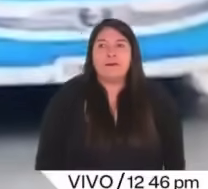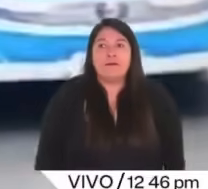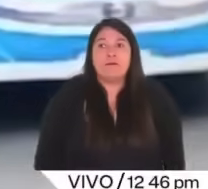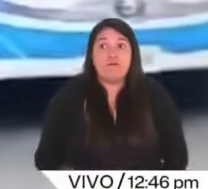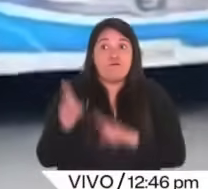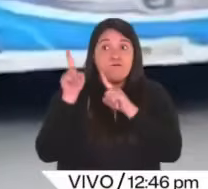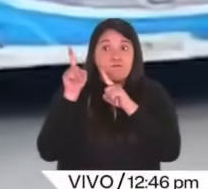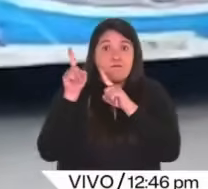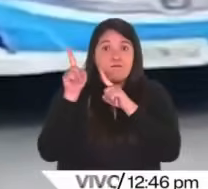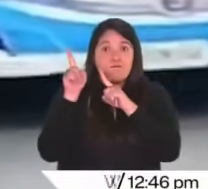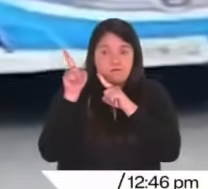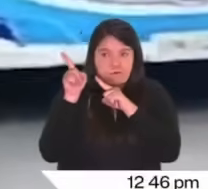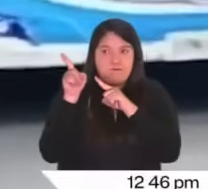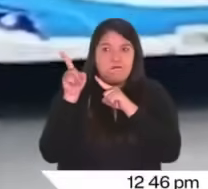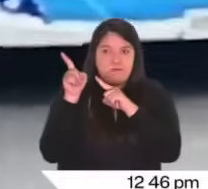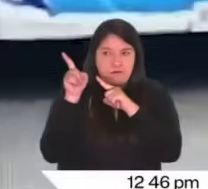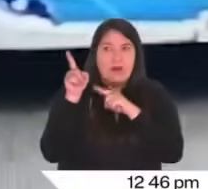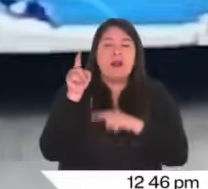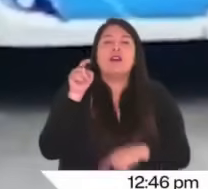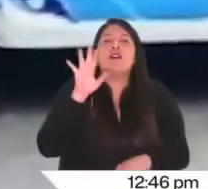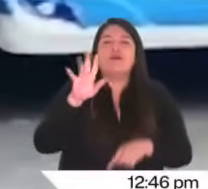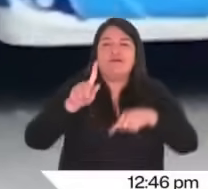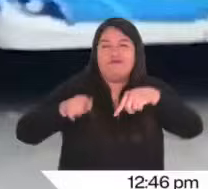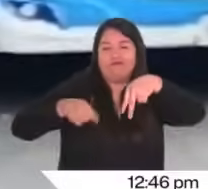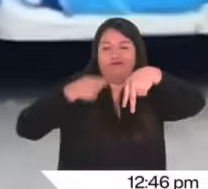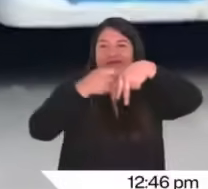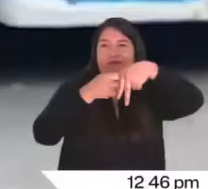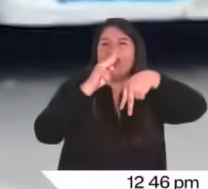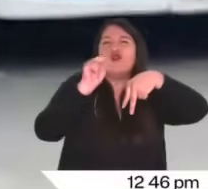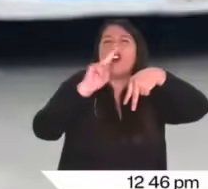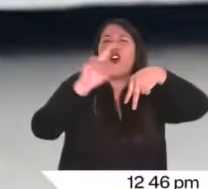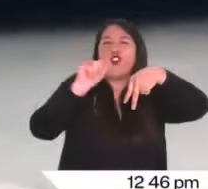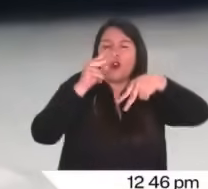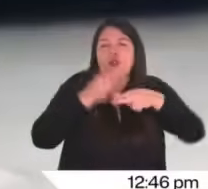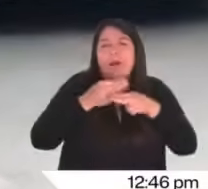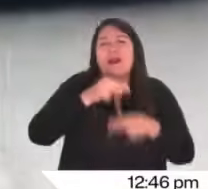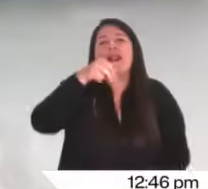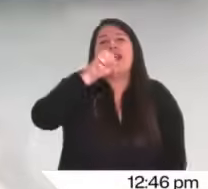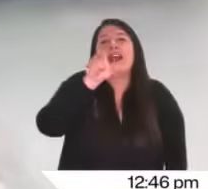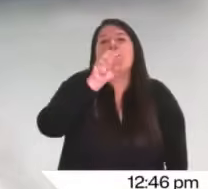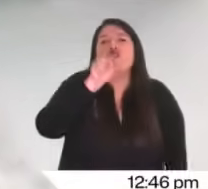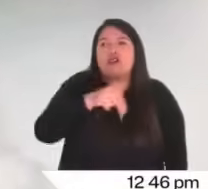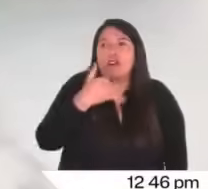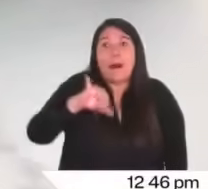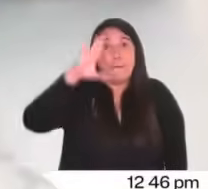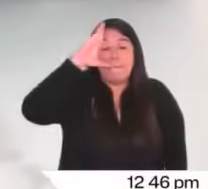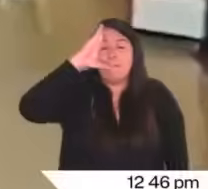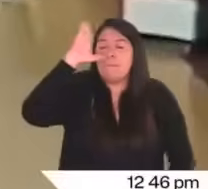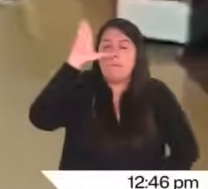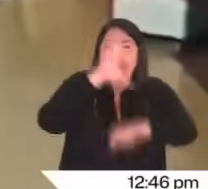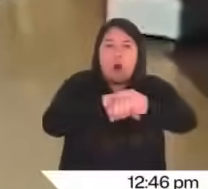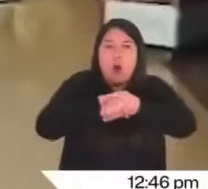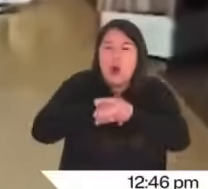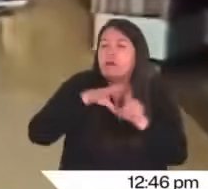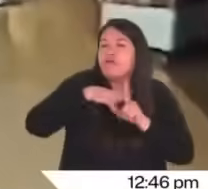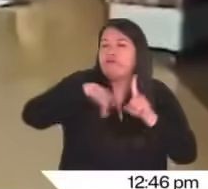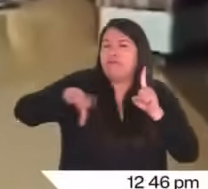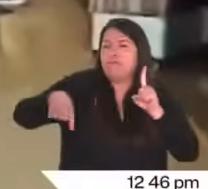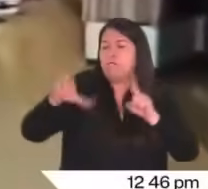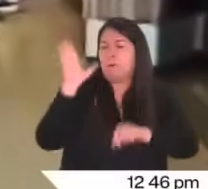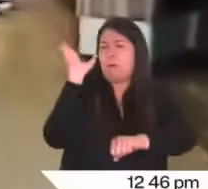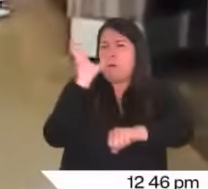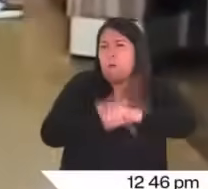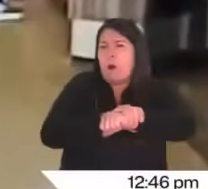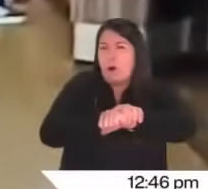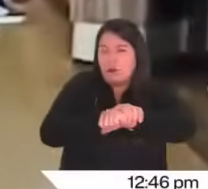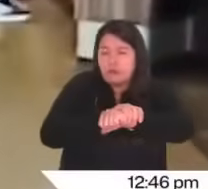Este es Nelson González, alias El Zorro. En las últimas horas fue capturado por la Policía Metropolitana de Bogotá en la terminal de transportes.